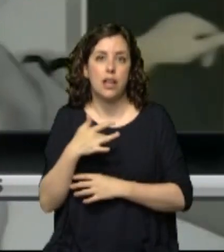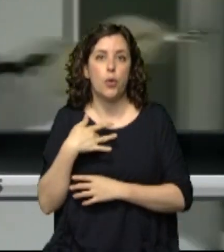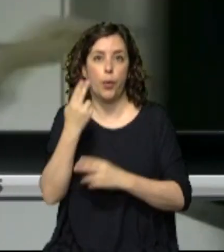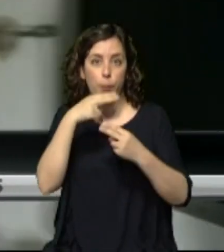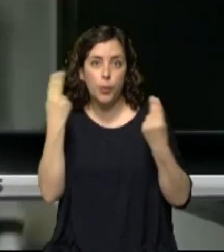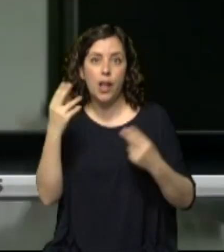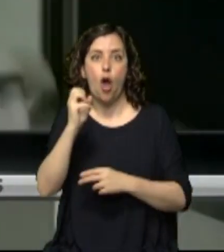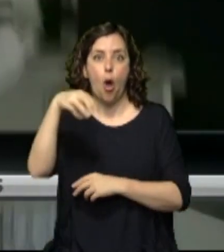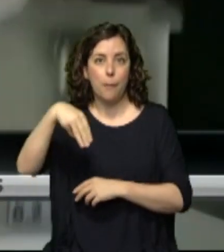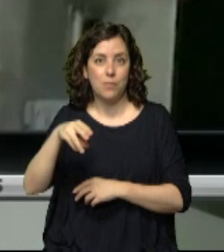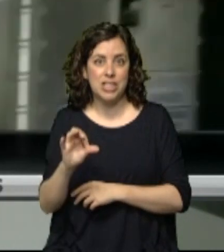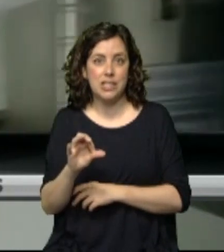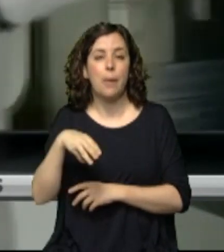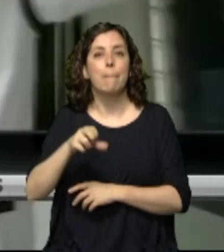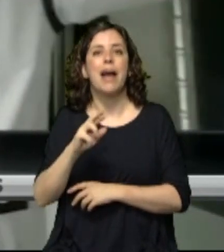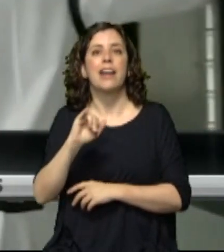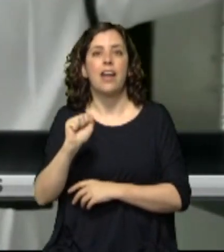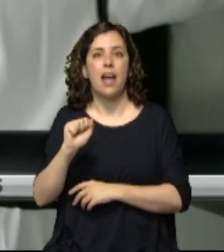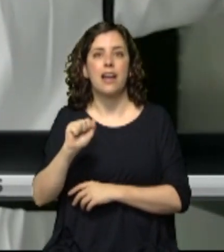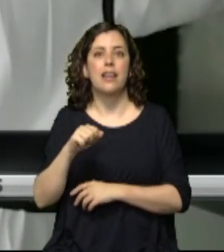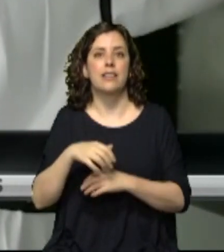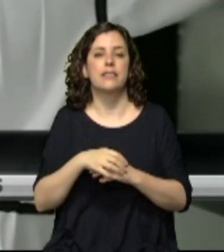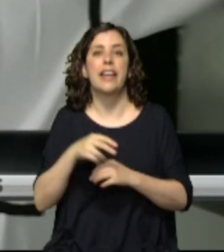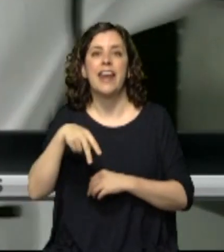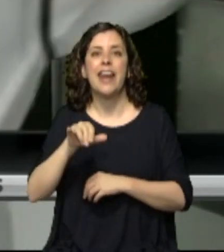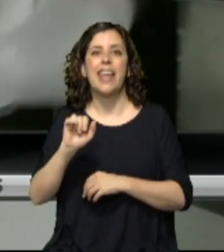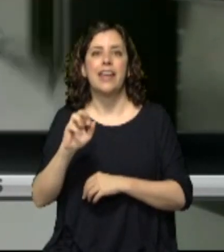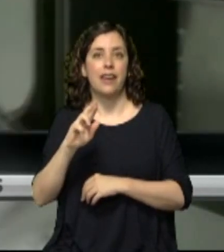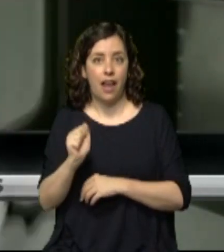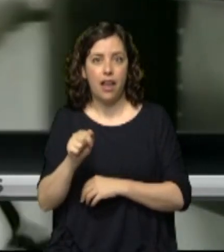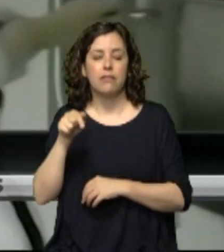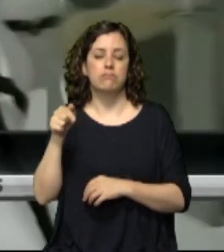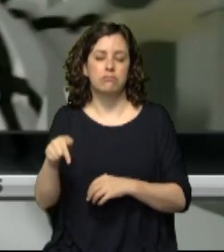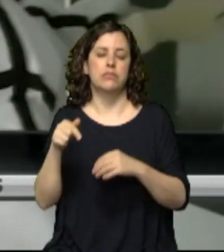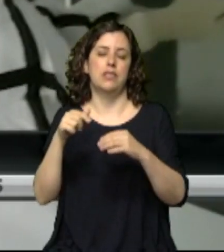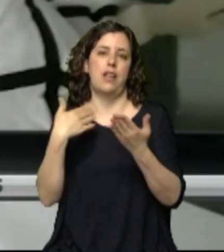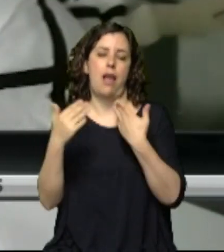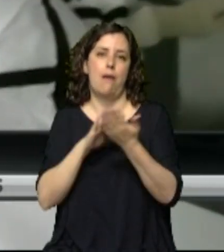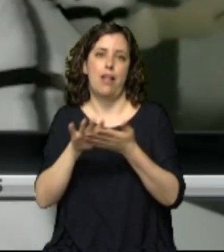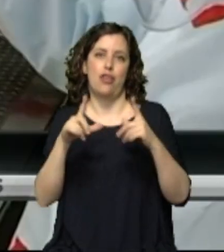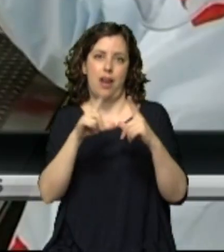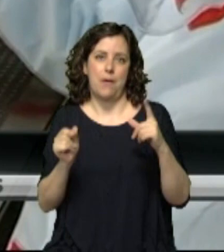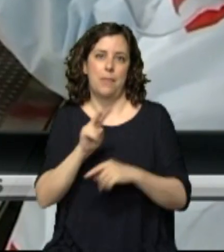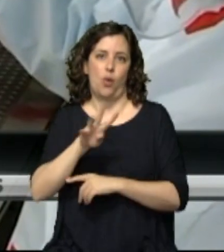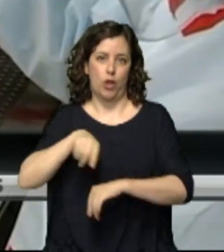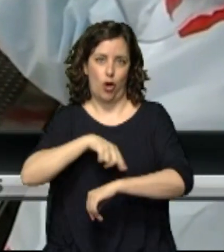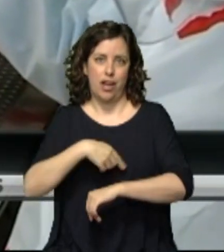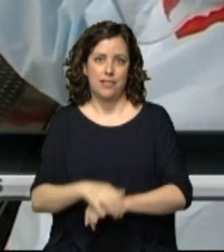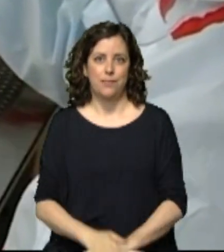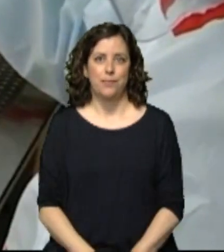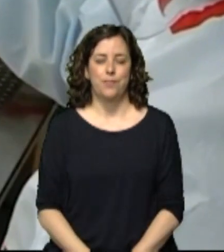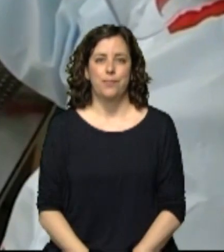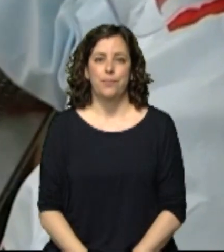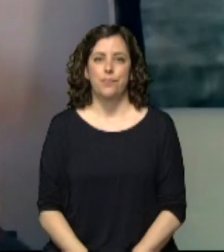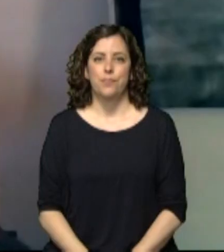María Neira. Lo decía anoche desde Ginebra en una entrevista en el programa de esta casa, Navarra 24 horas.